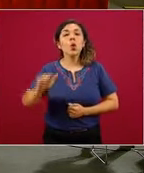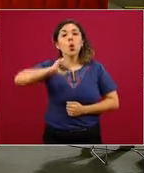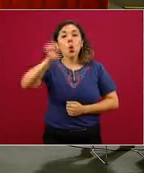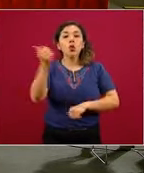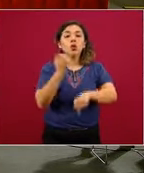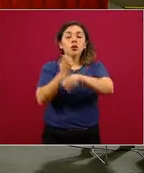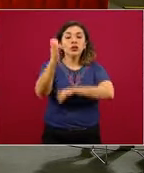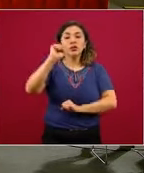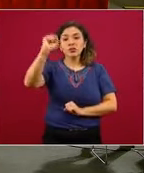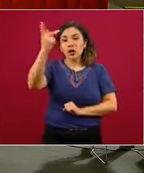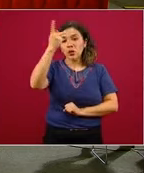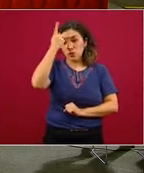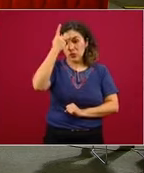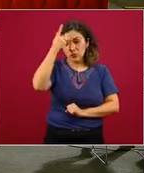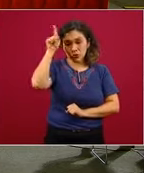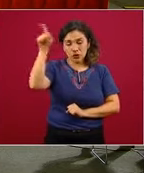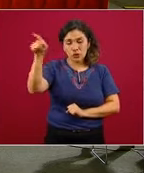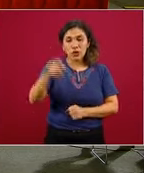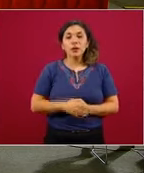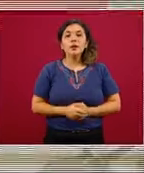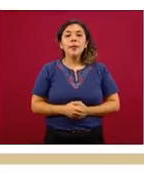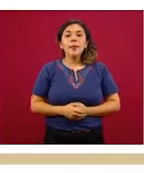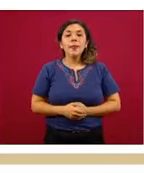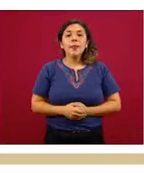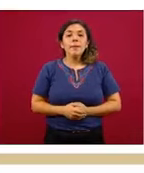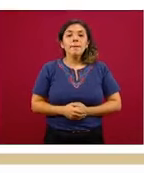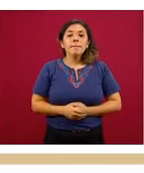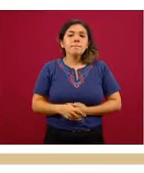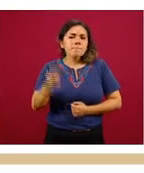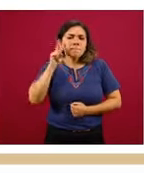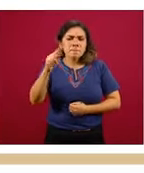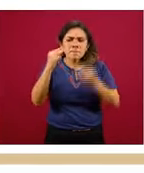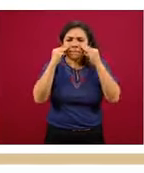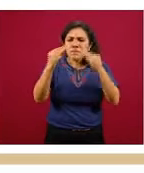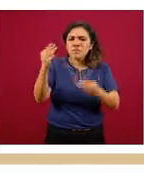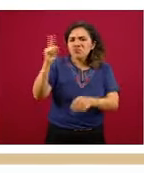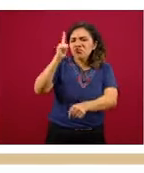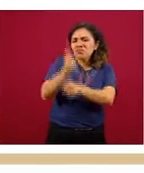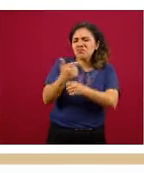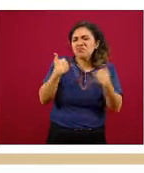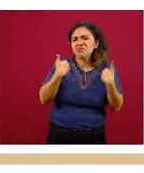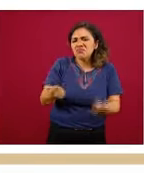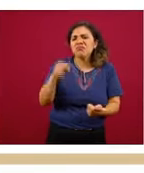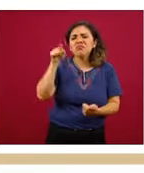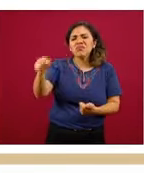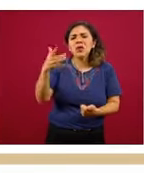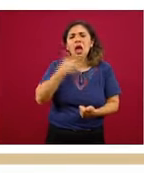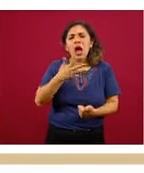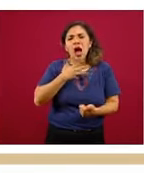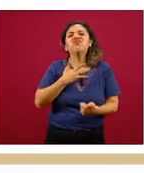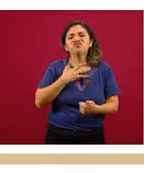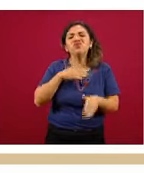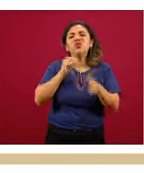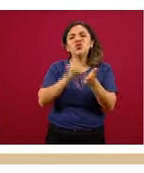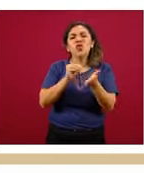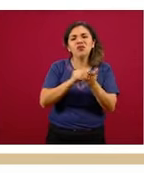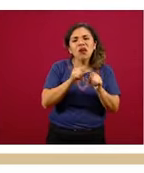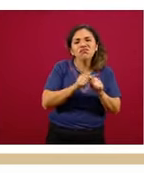siguiente estado, San Luis Potosí. La imagen rápidamente nos devela una tendencia